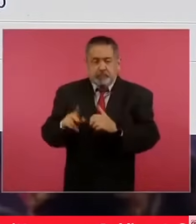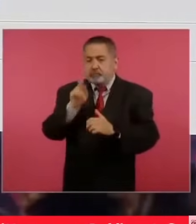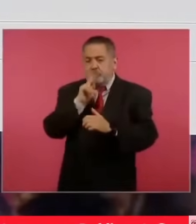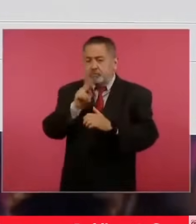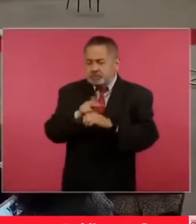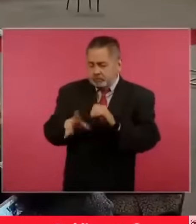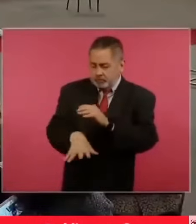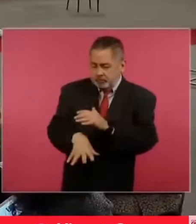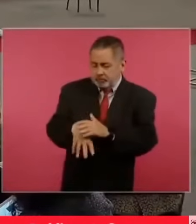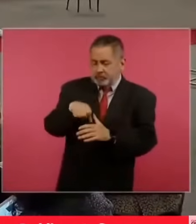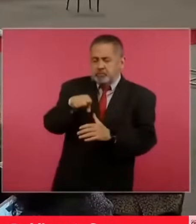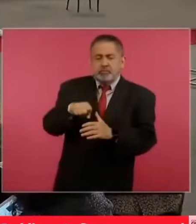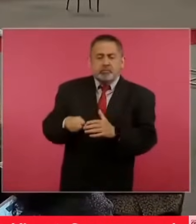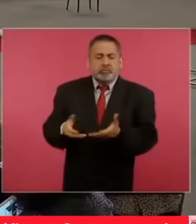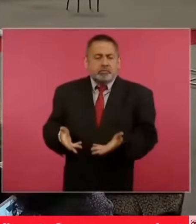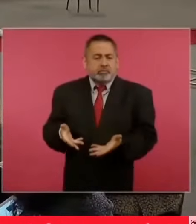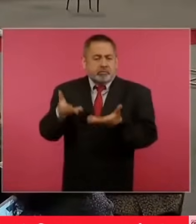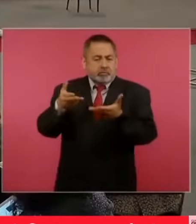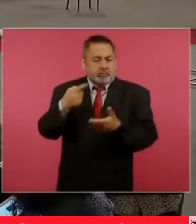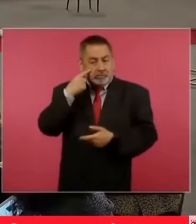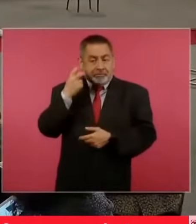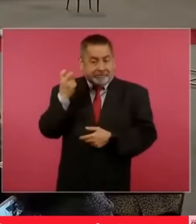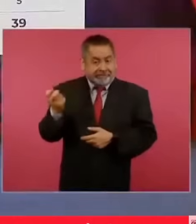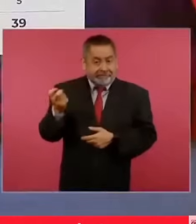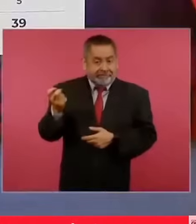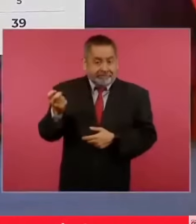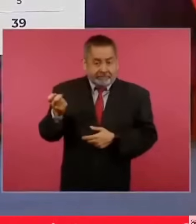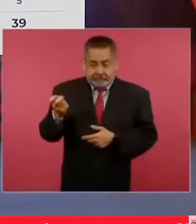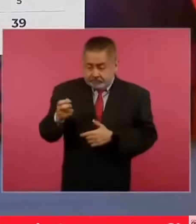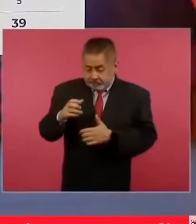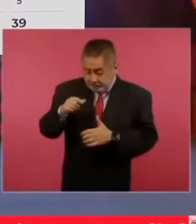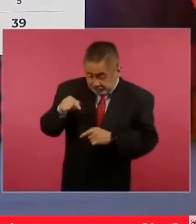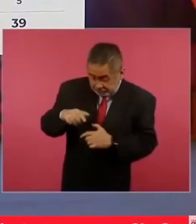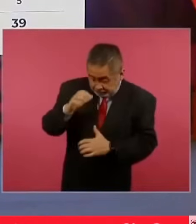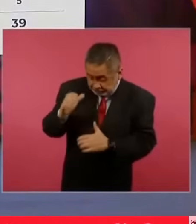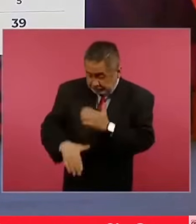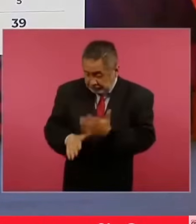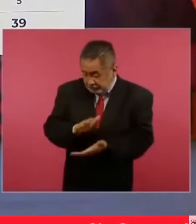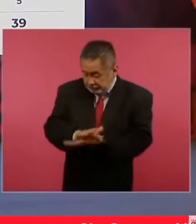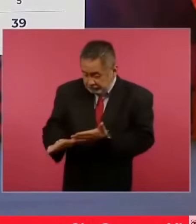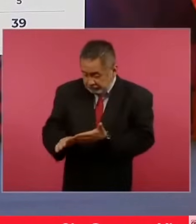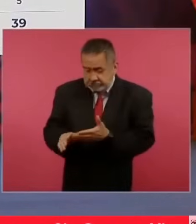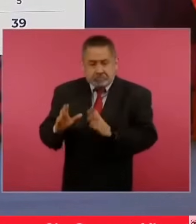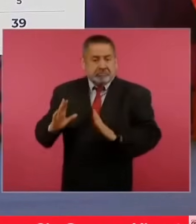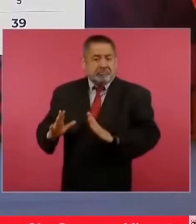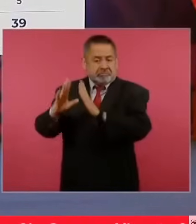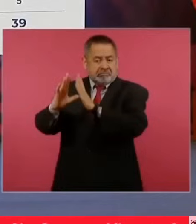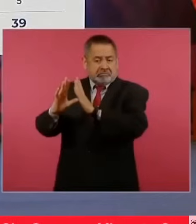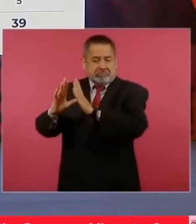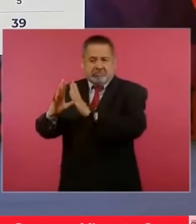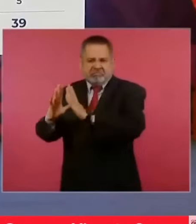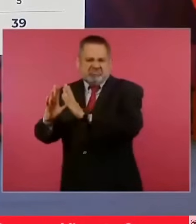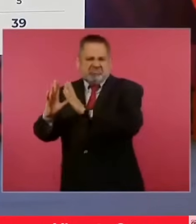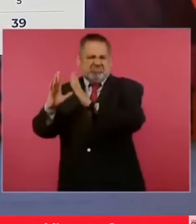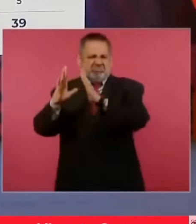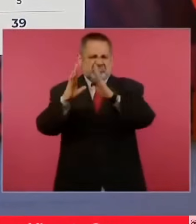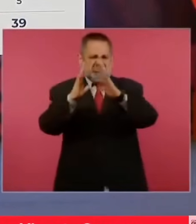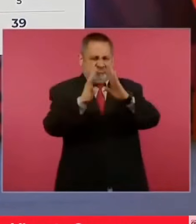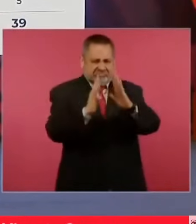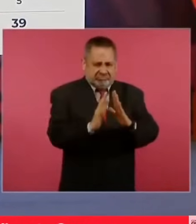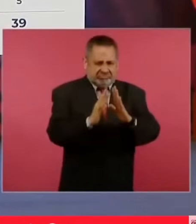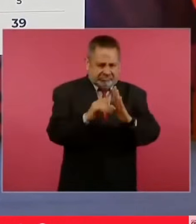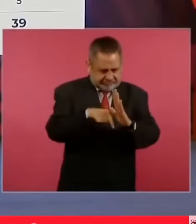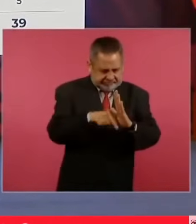esto significa que esta instalación, cuando se acaba el yacimiento, la puedo quitar y poner en otro lugar. Es